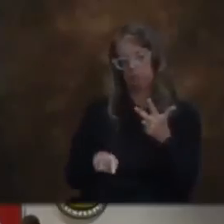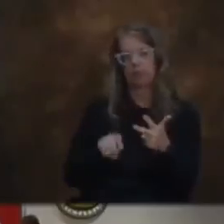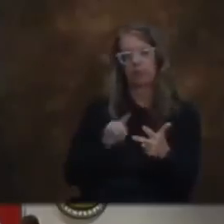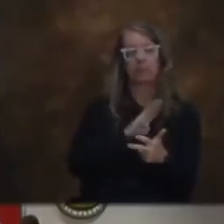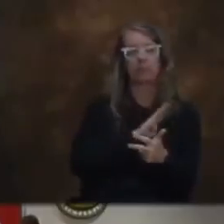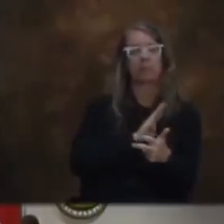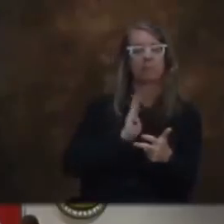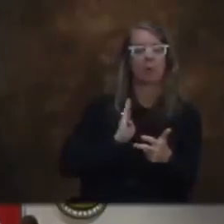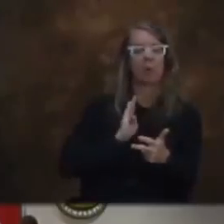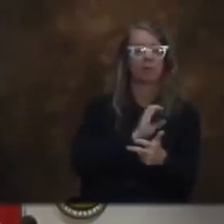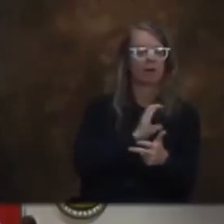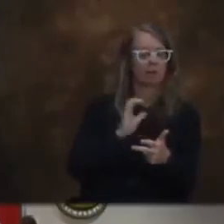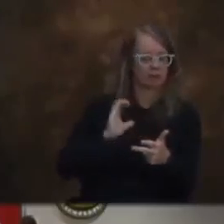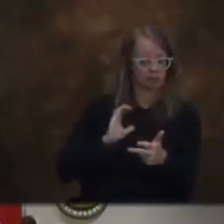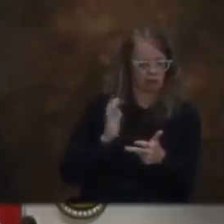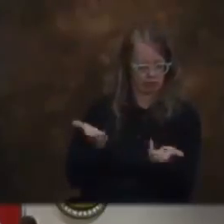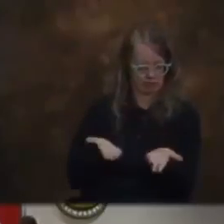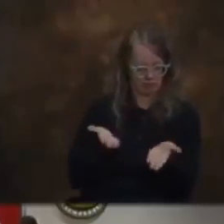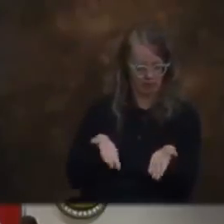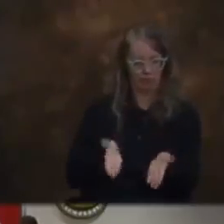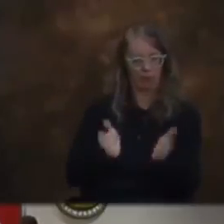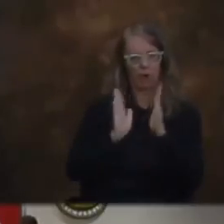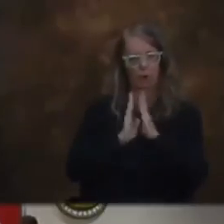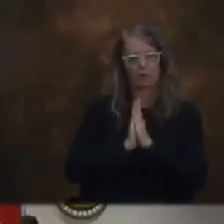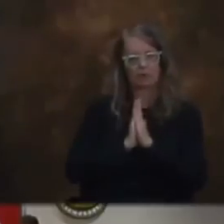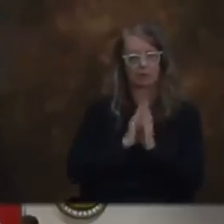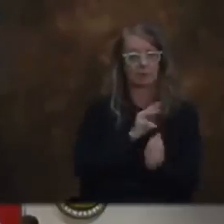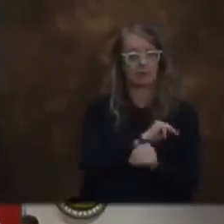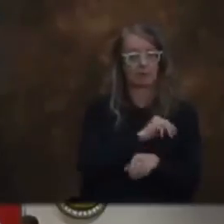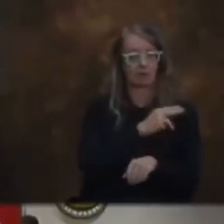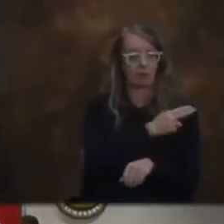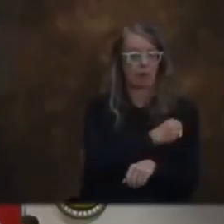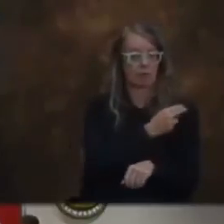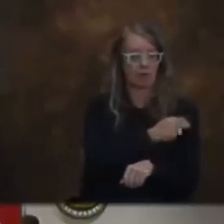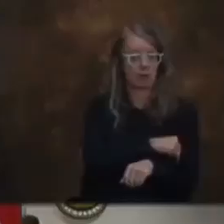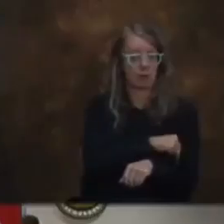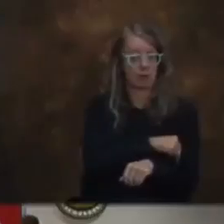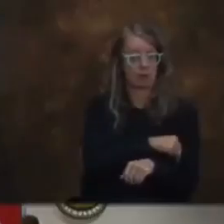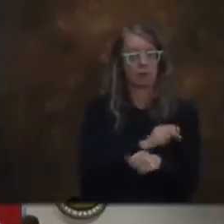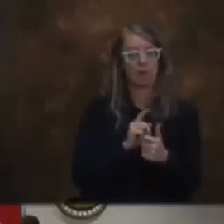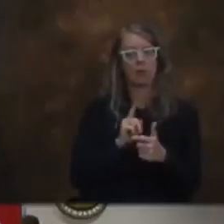mí si mencionas pero ejecutivos a identificar